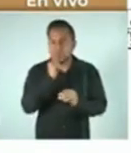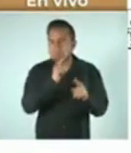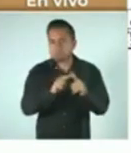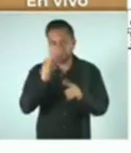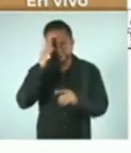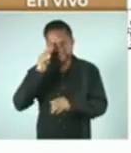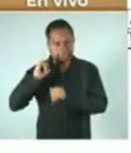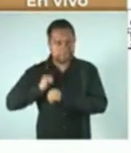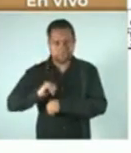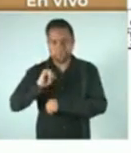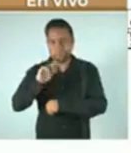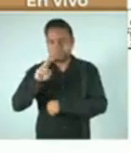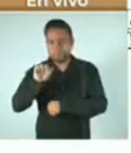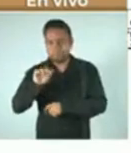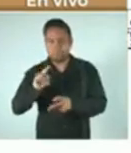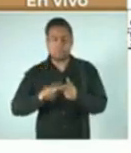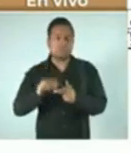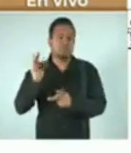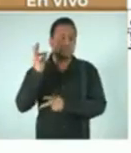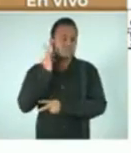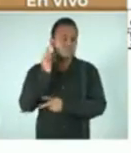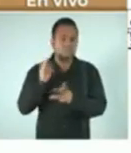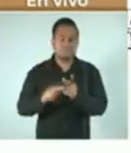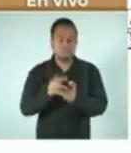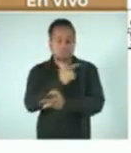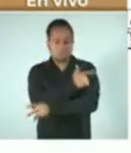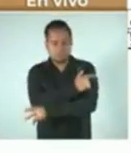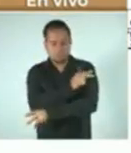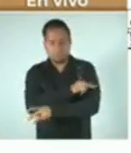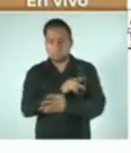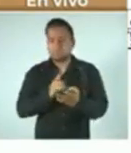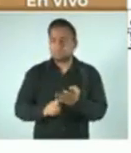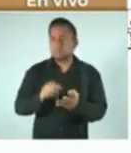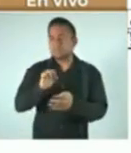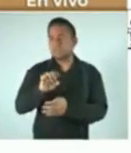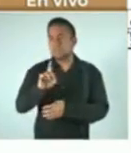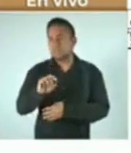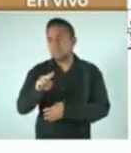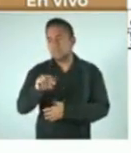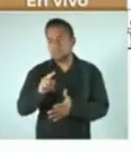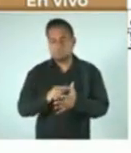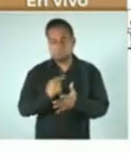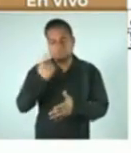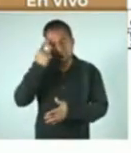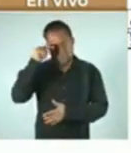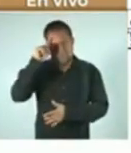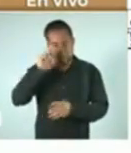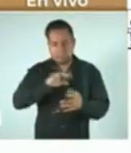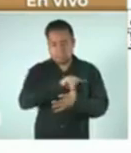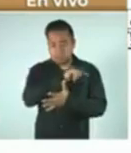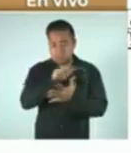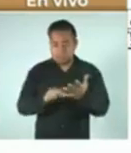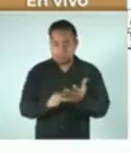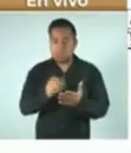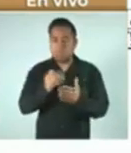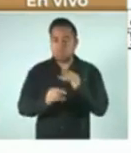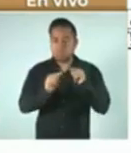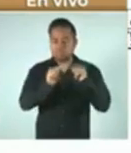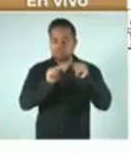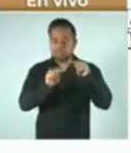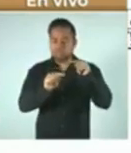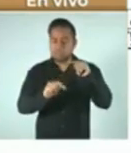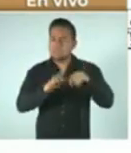el capitán Iván, el señor fiscal, la Guardia Nacional, la propia Sedena, la Marina, lograr que esta tendencia sea